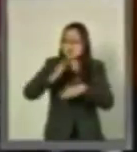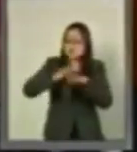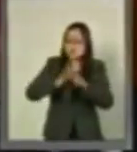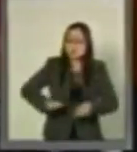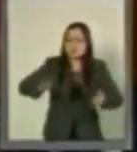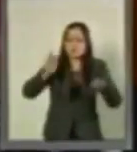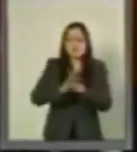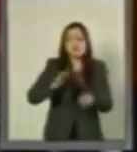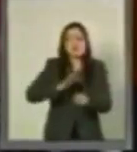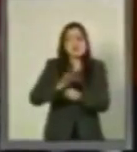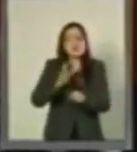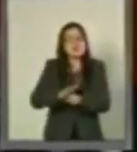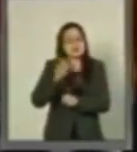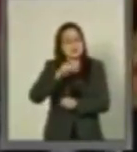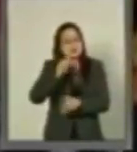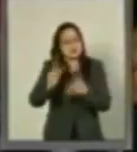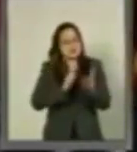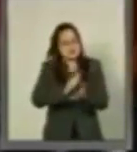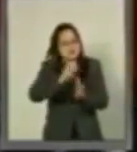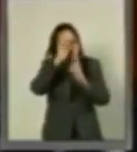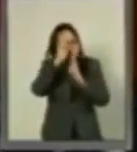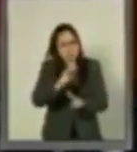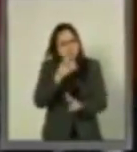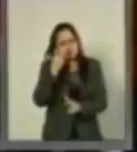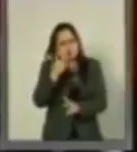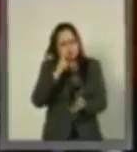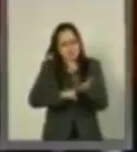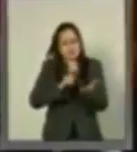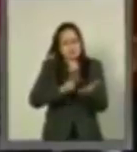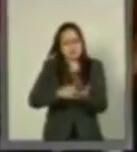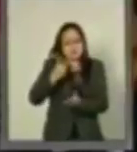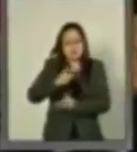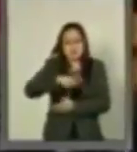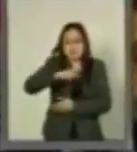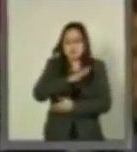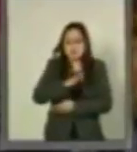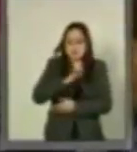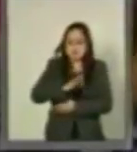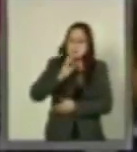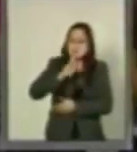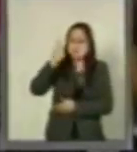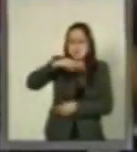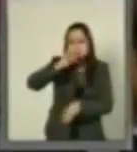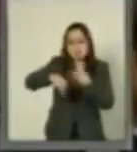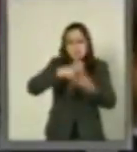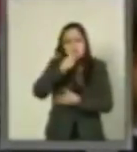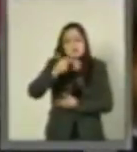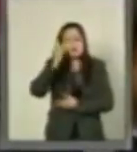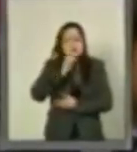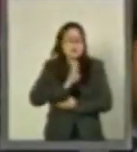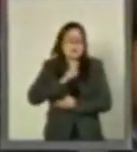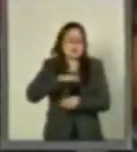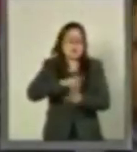voluntades el imperio de la ley, y eso nos va a favorecer a todas y a todos en materia de